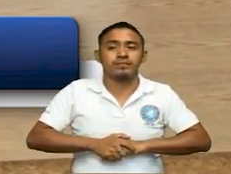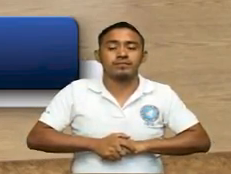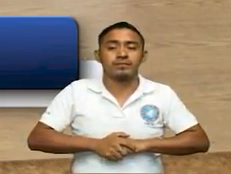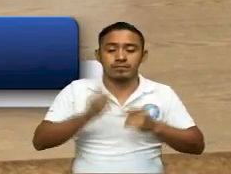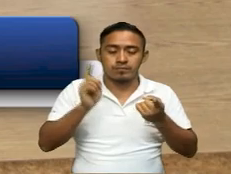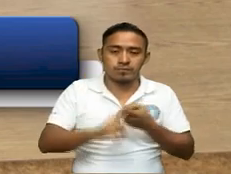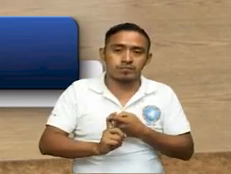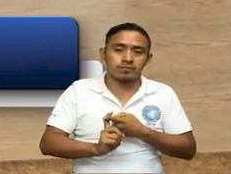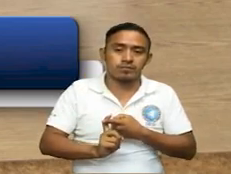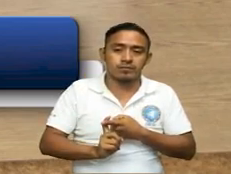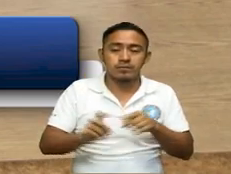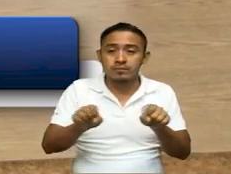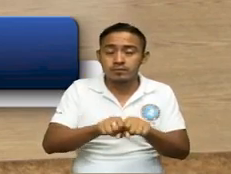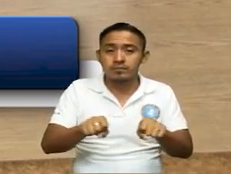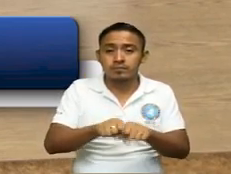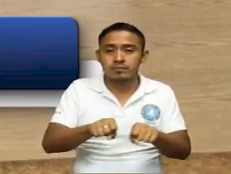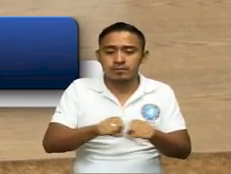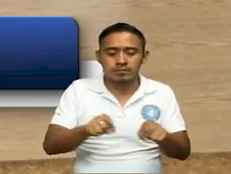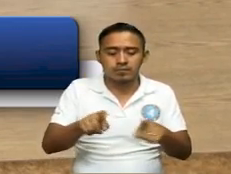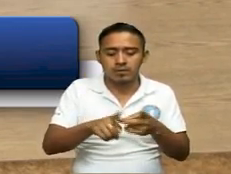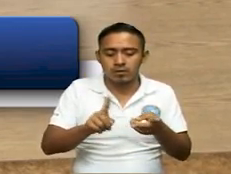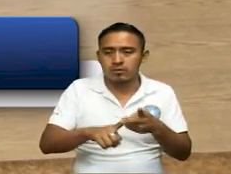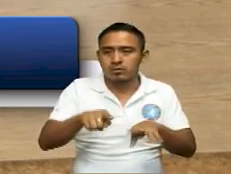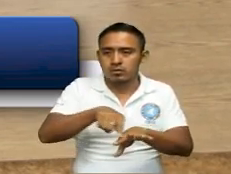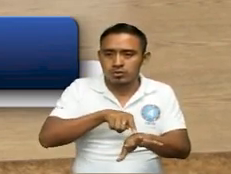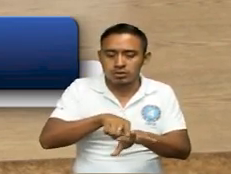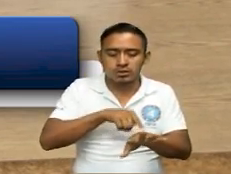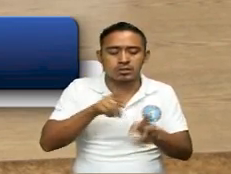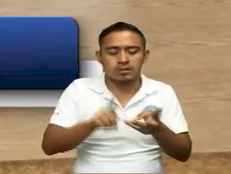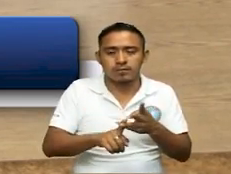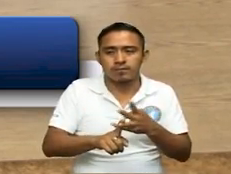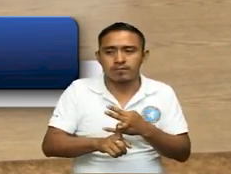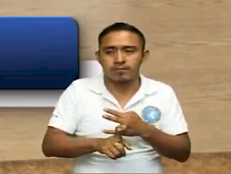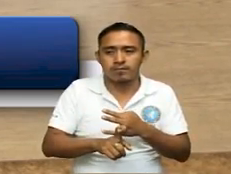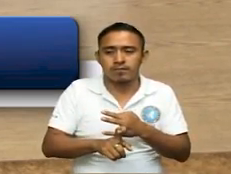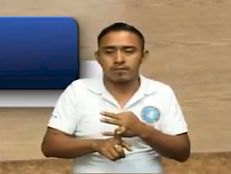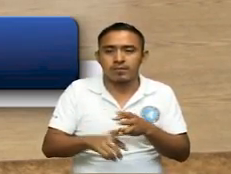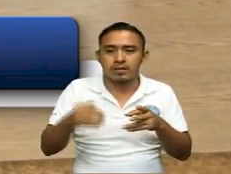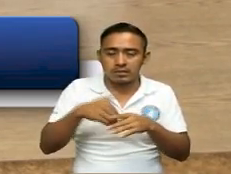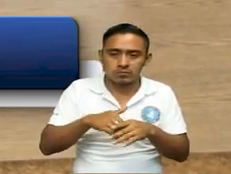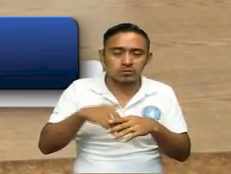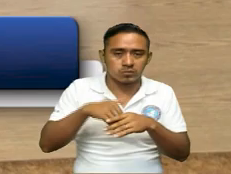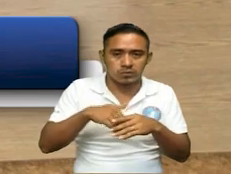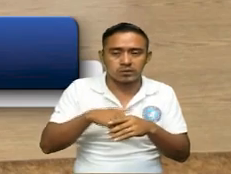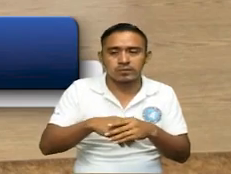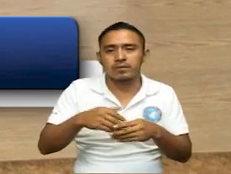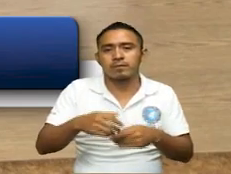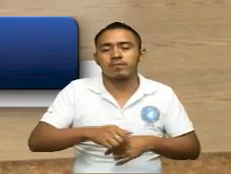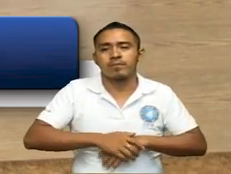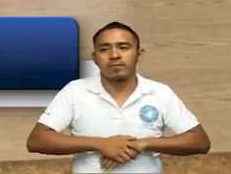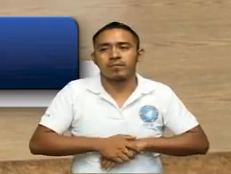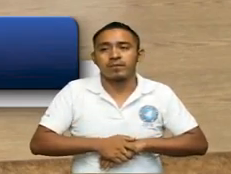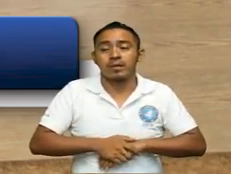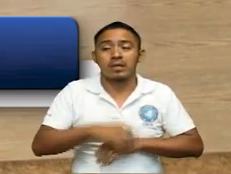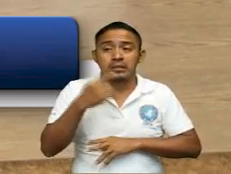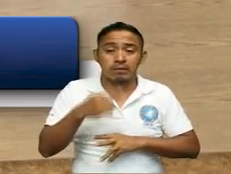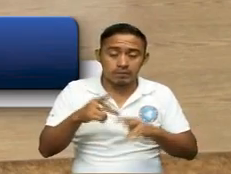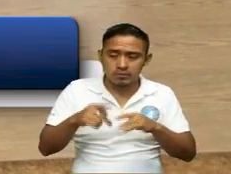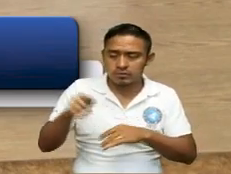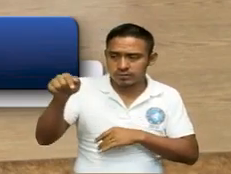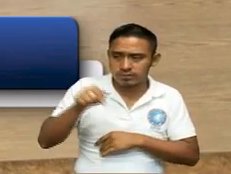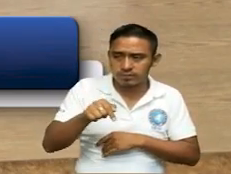uno, los zapatos, la chinela, la sandalia y todo, funcionan como reservorios de los hongos. Por lo tanto, nosotros cuando viene un paciente